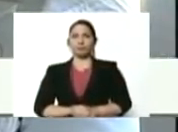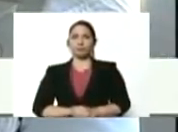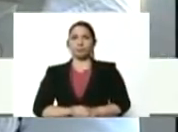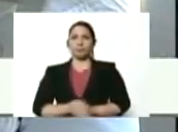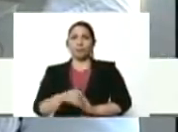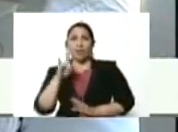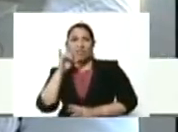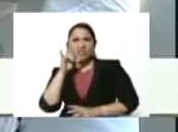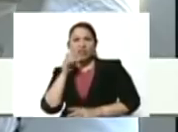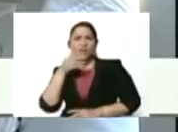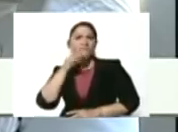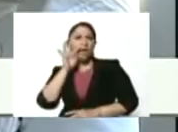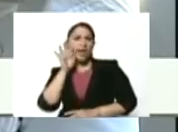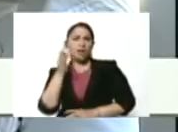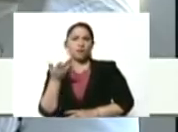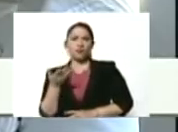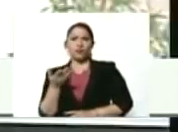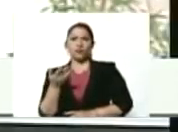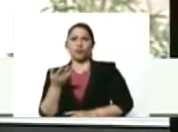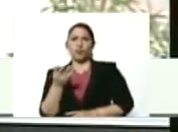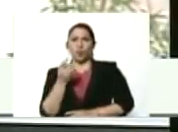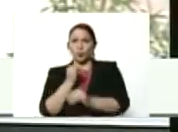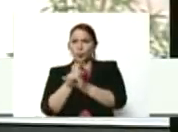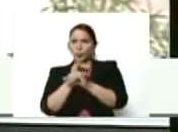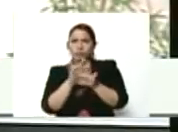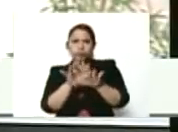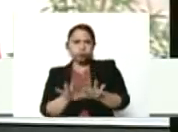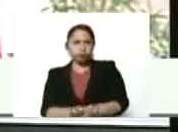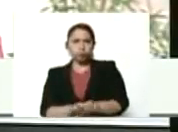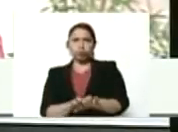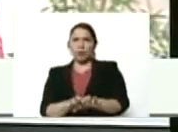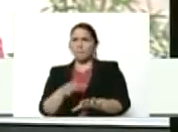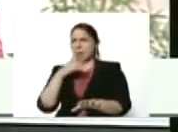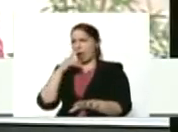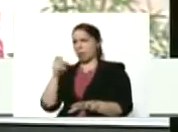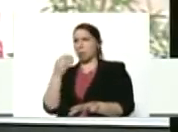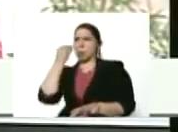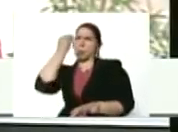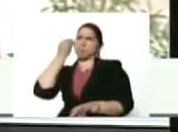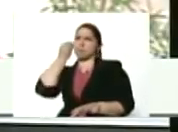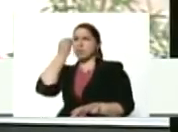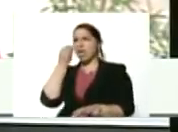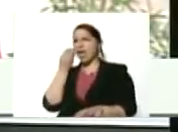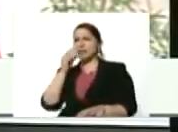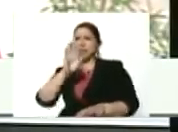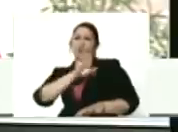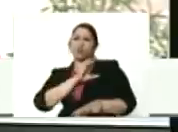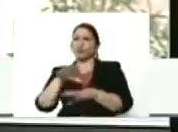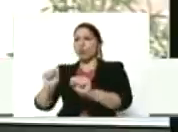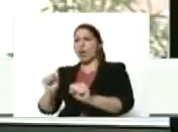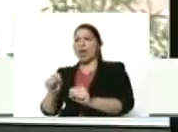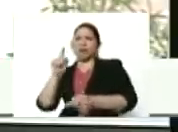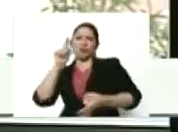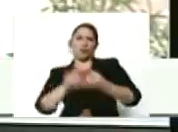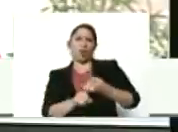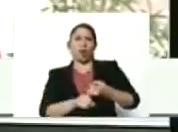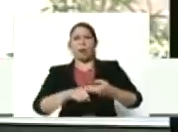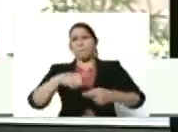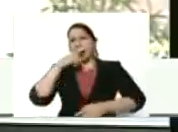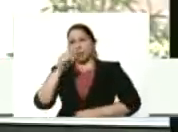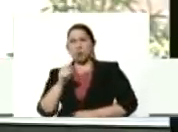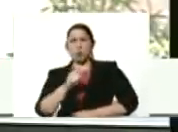Instagram, en Facebook, en páginas web, que Maduro se cree dueño de Silvia, Maduro es un machista,